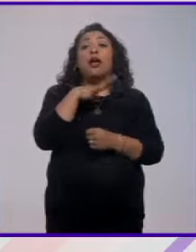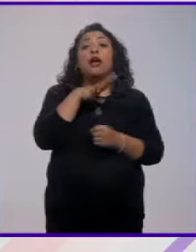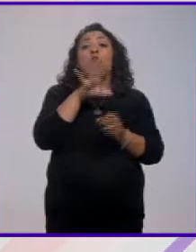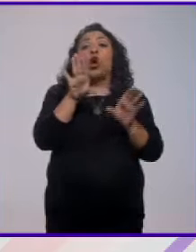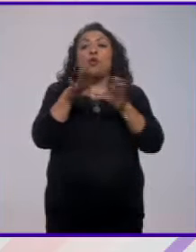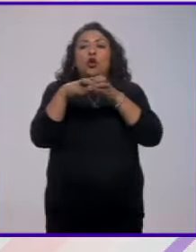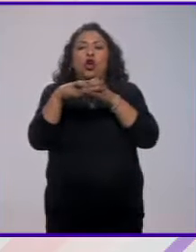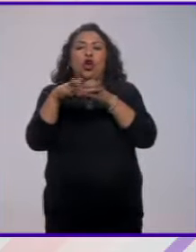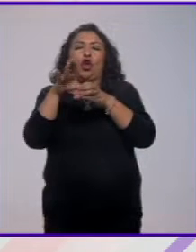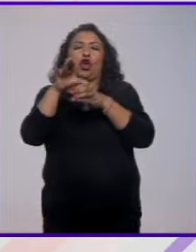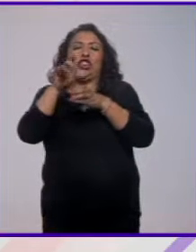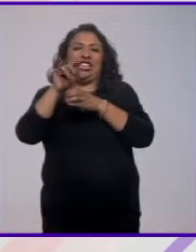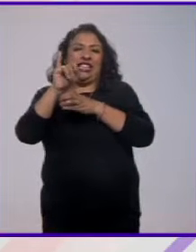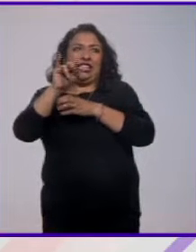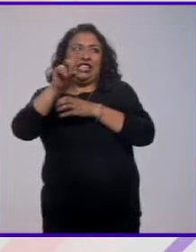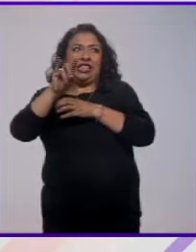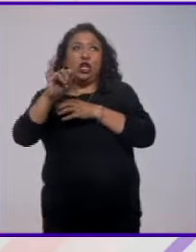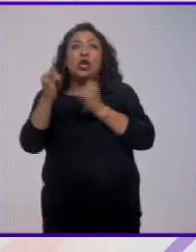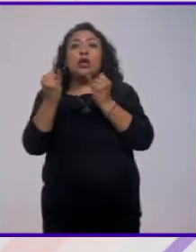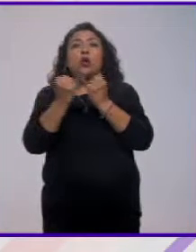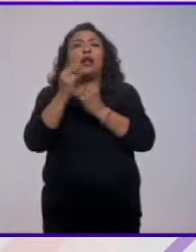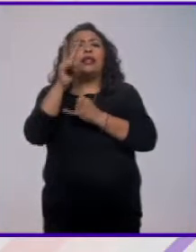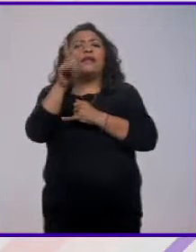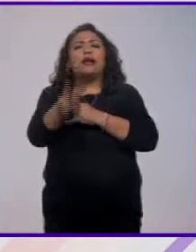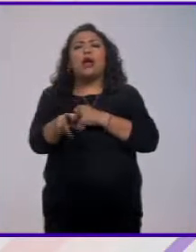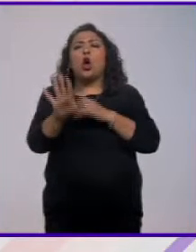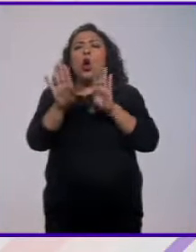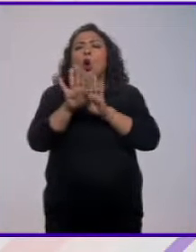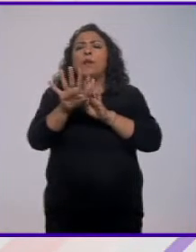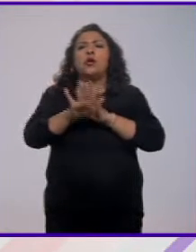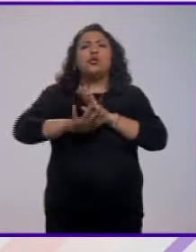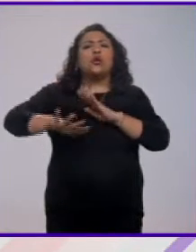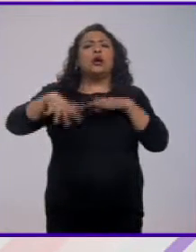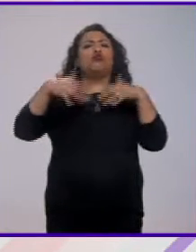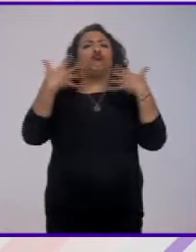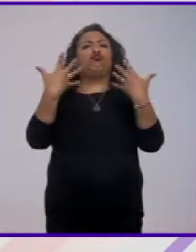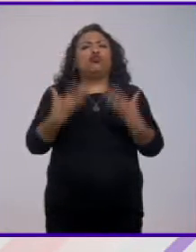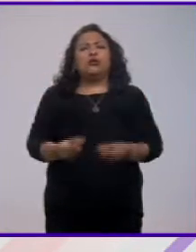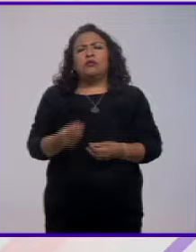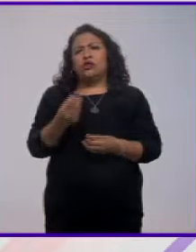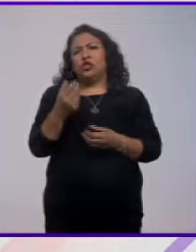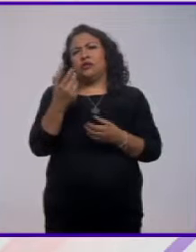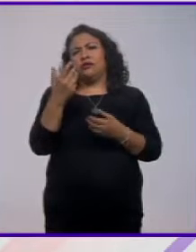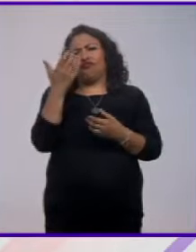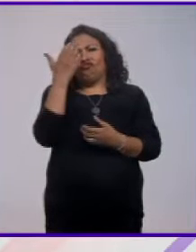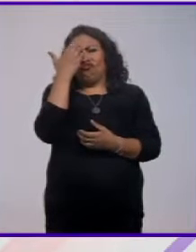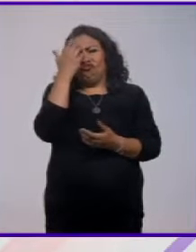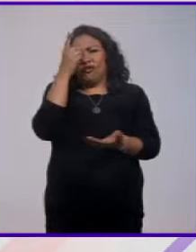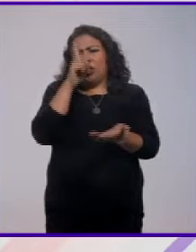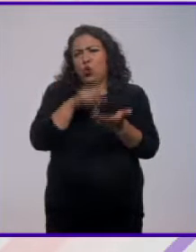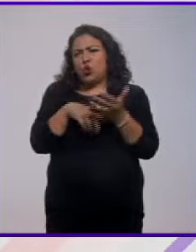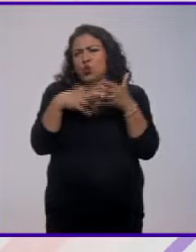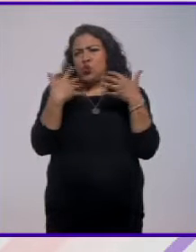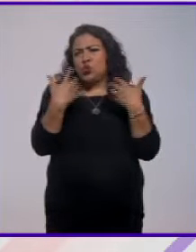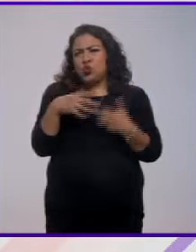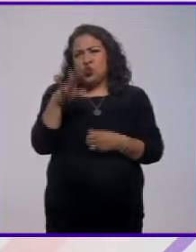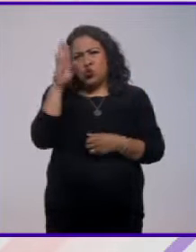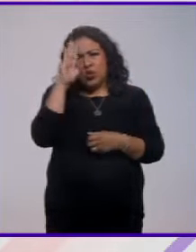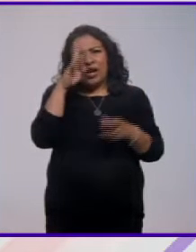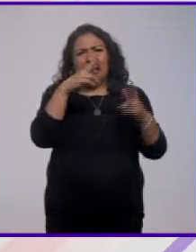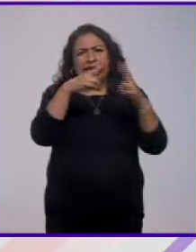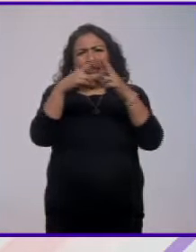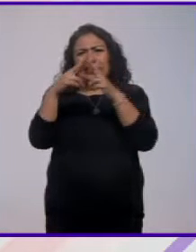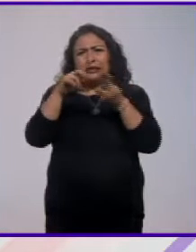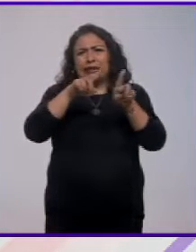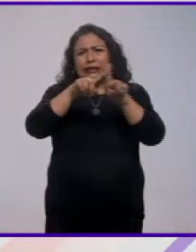subcontinente indio, también es un universo, una cantidad enorme de conocimiento y de diferentes religiones